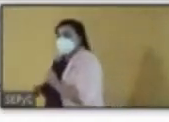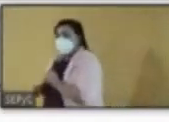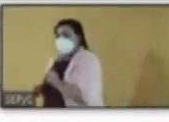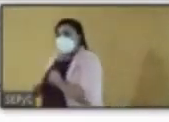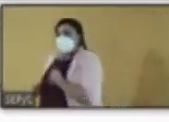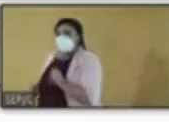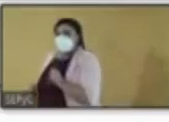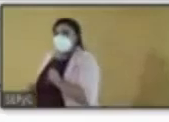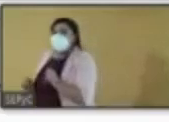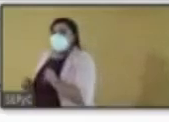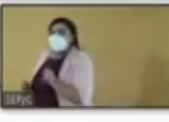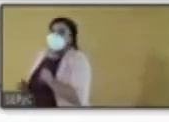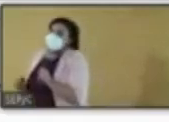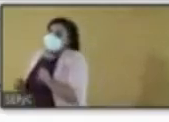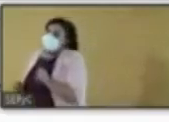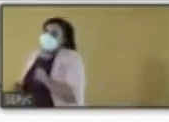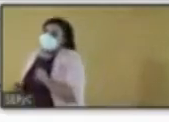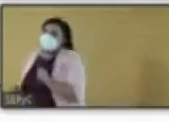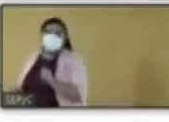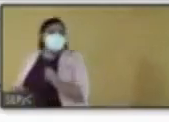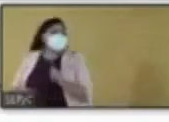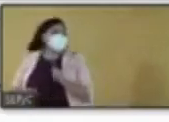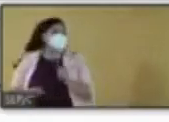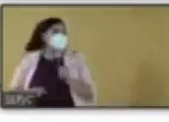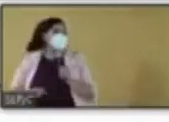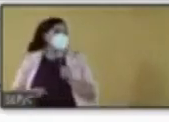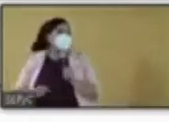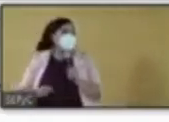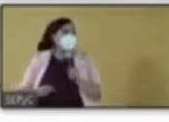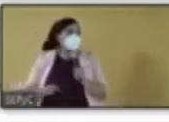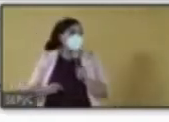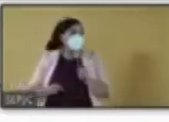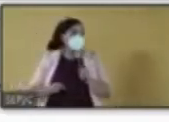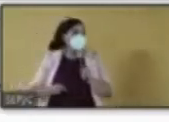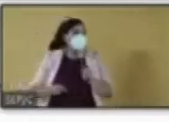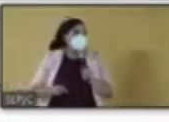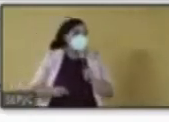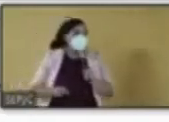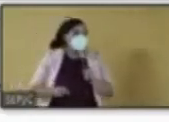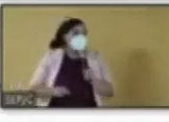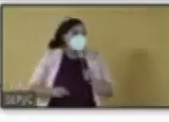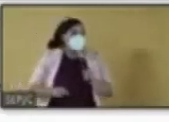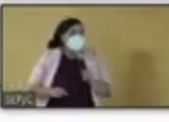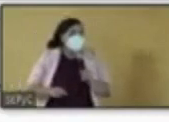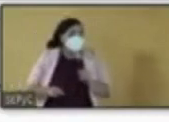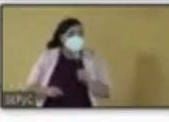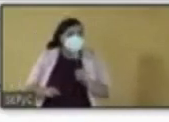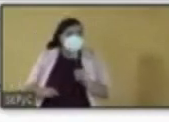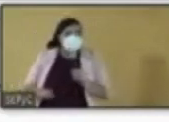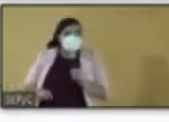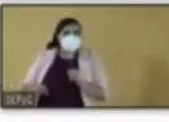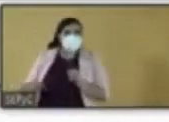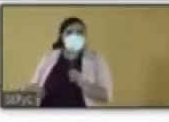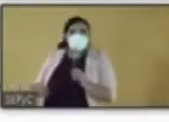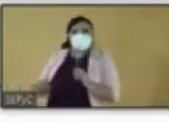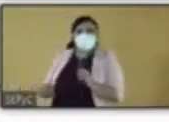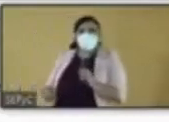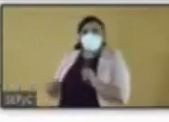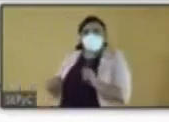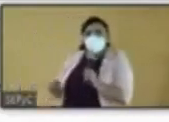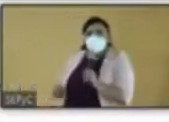que efectivamente es muy importante que este apartado lo complementemos debido a que si